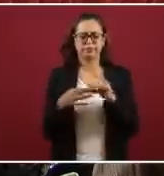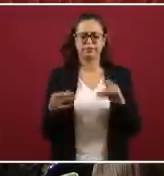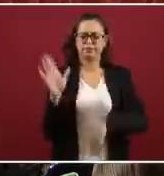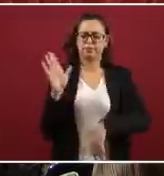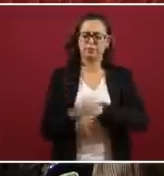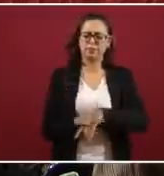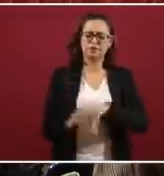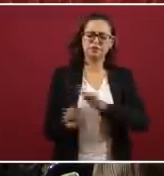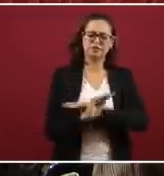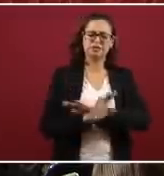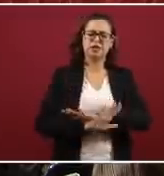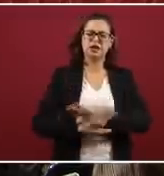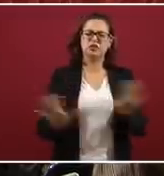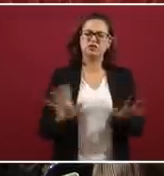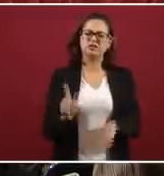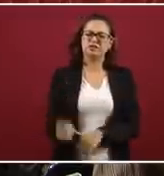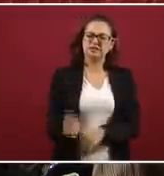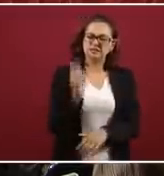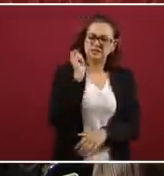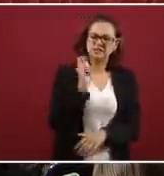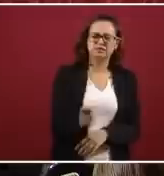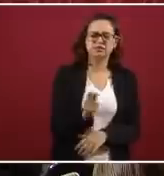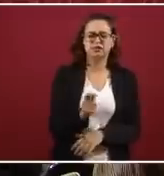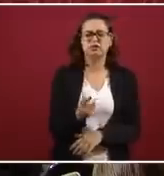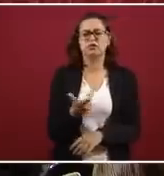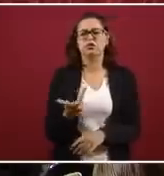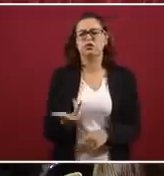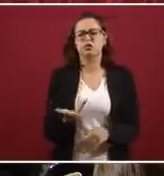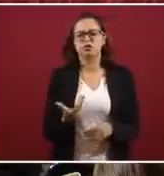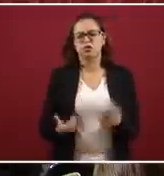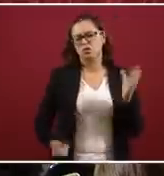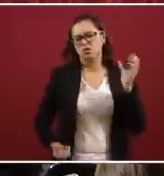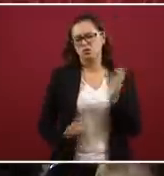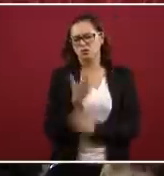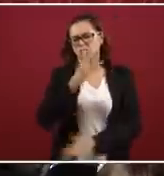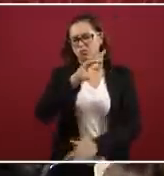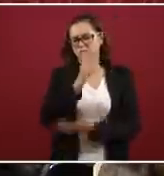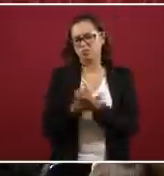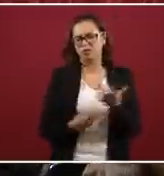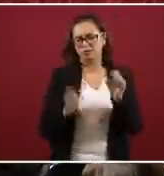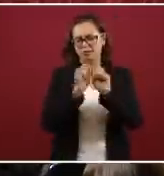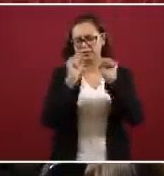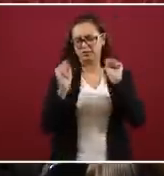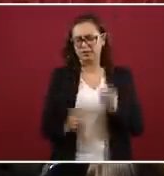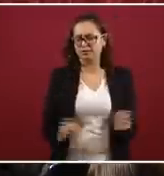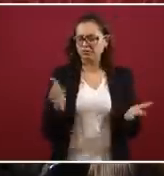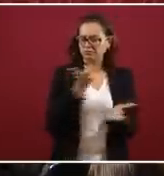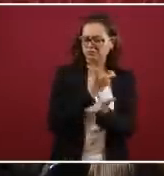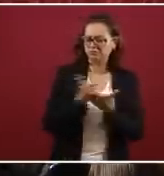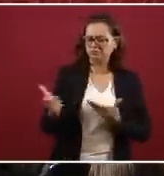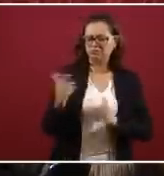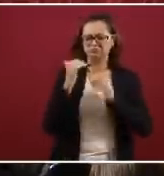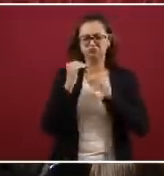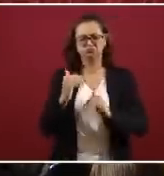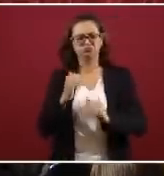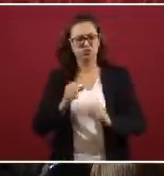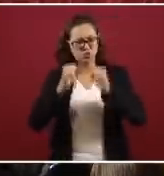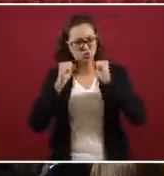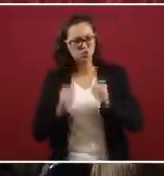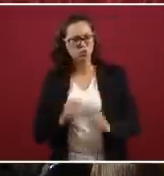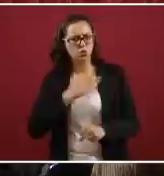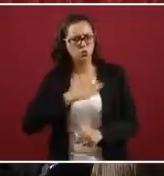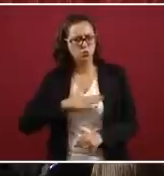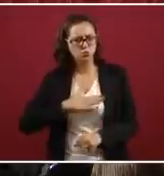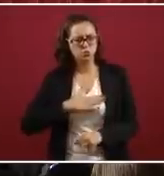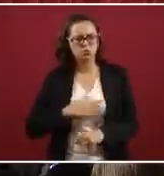detalle en qué consiste el sistema de precios de garantía. Tiene dos objetivos